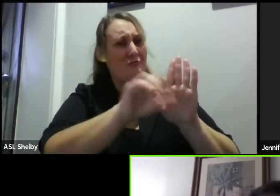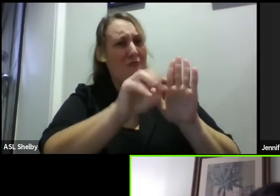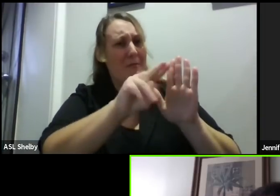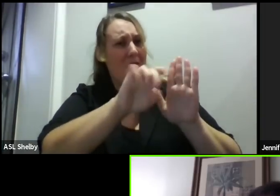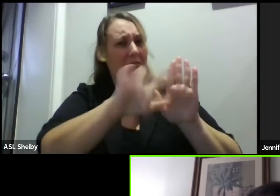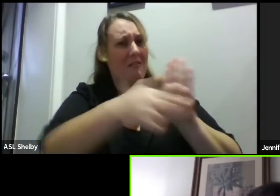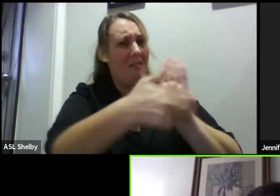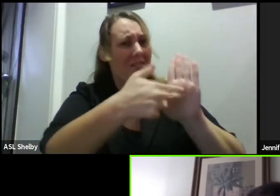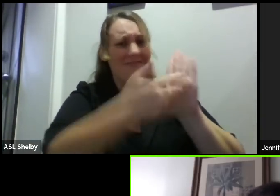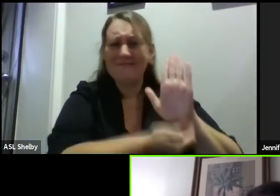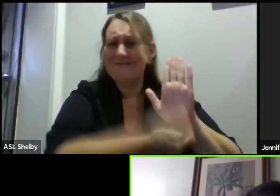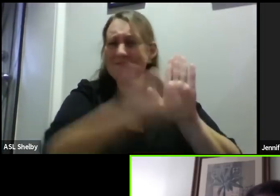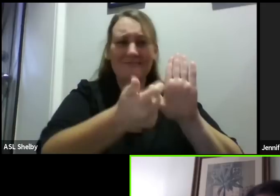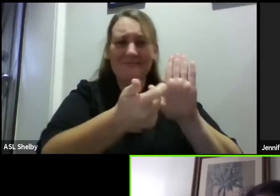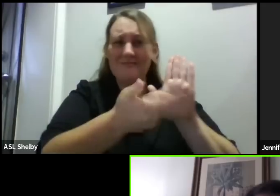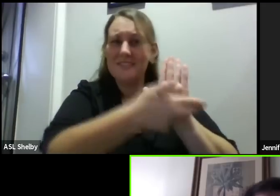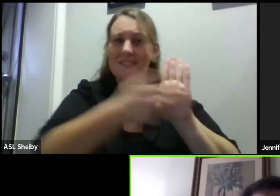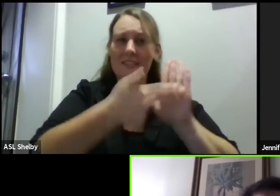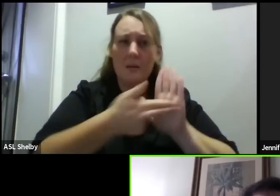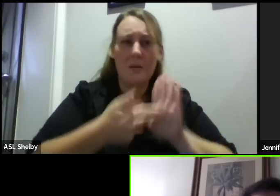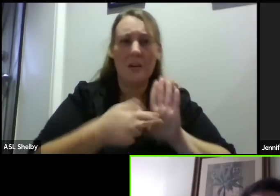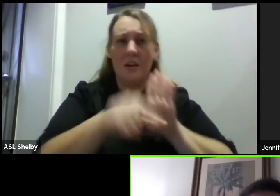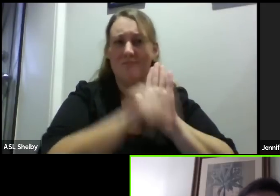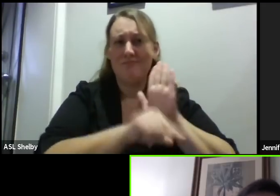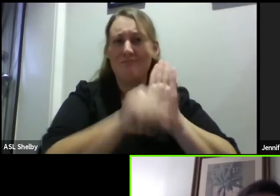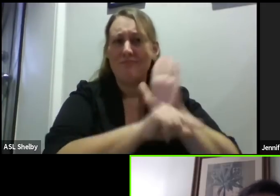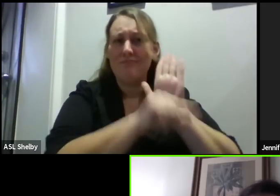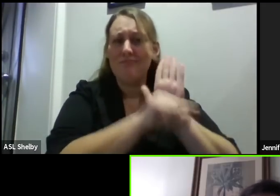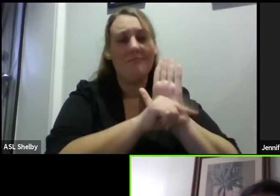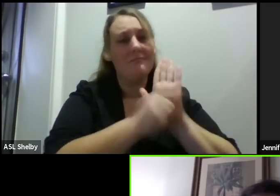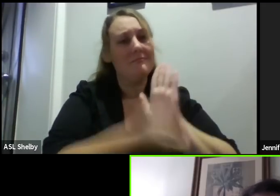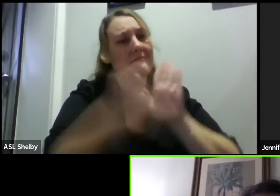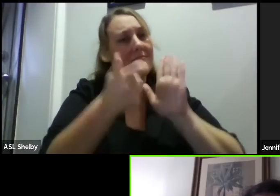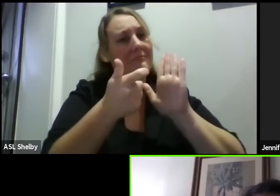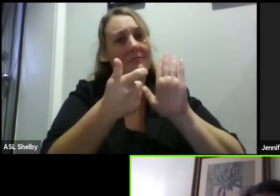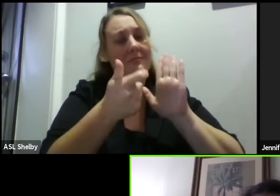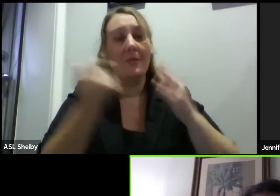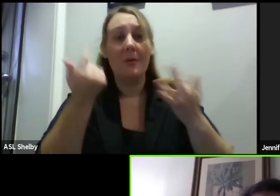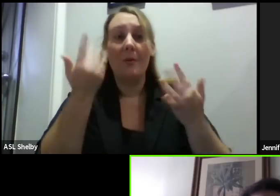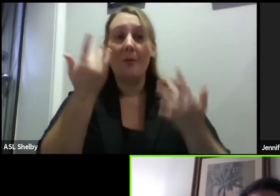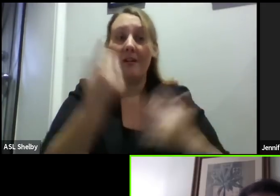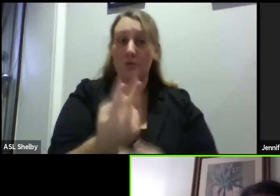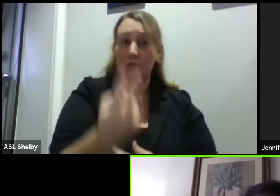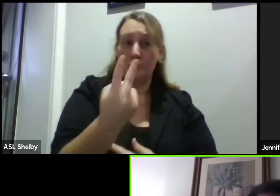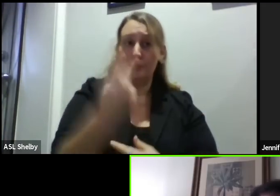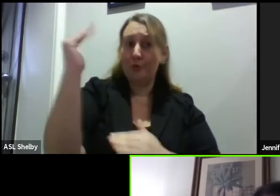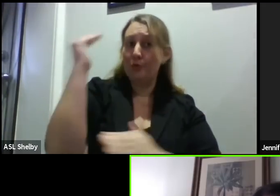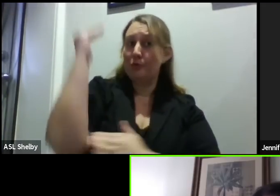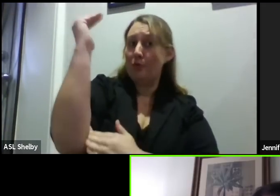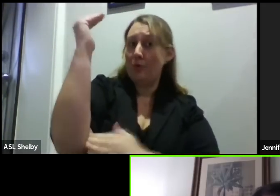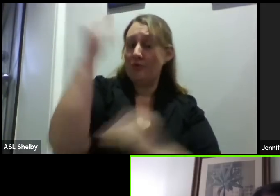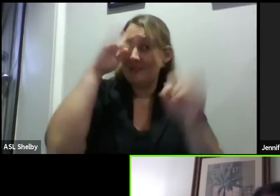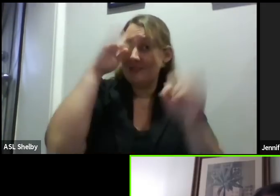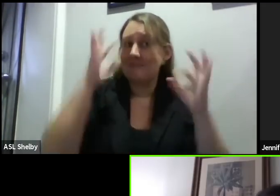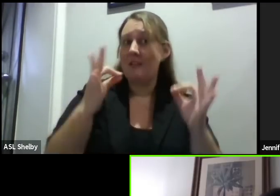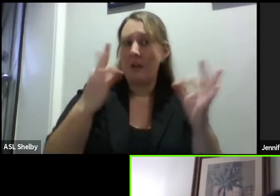when two consenting adults make a decision, that shouldn't be fodder for someone to say that it is a crime.